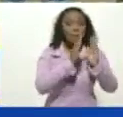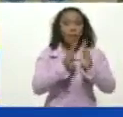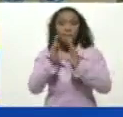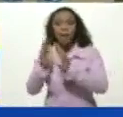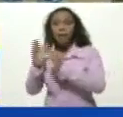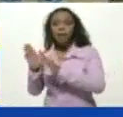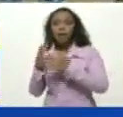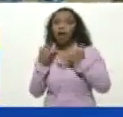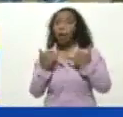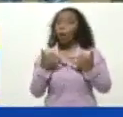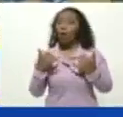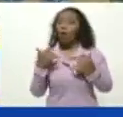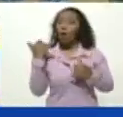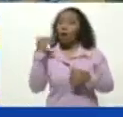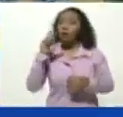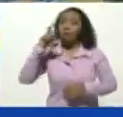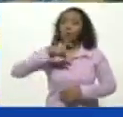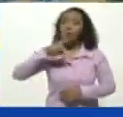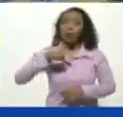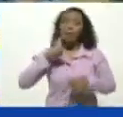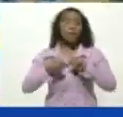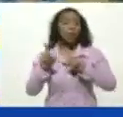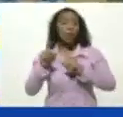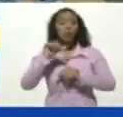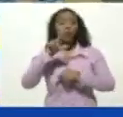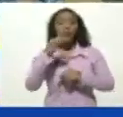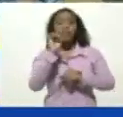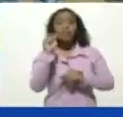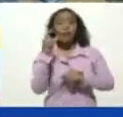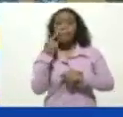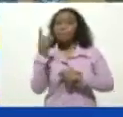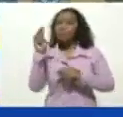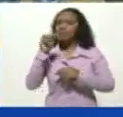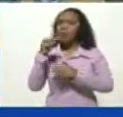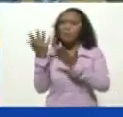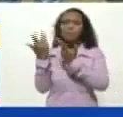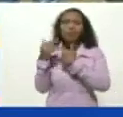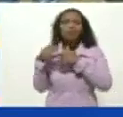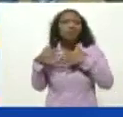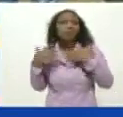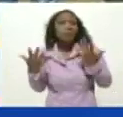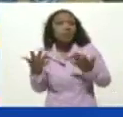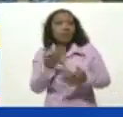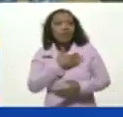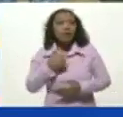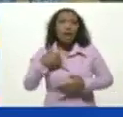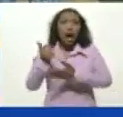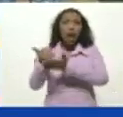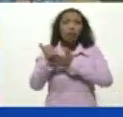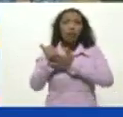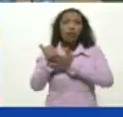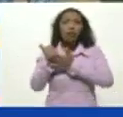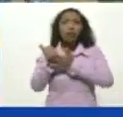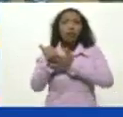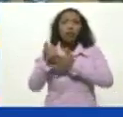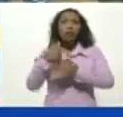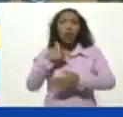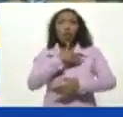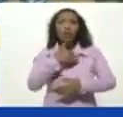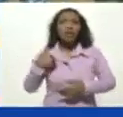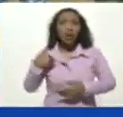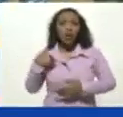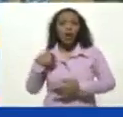y ahora tiene necesidades. Pero Luisa María nunca me dijo en qué quería que la ayudara. Así que yo quiero que Luisa